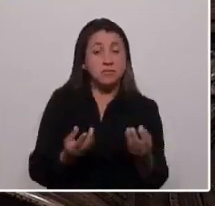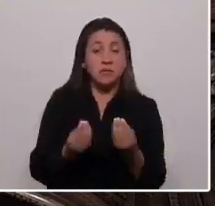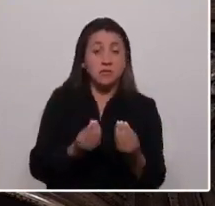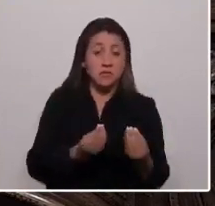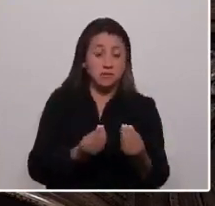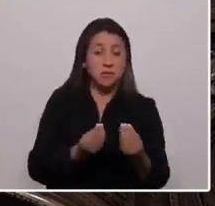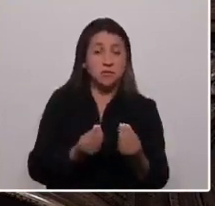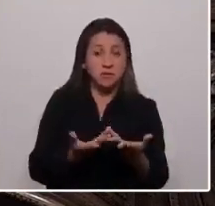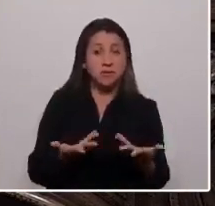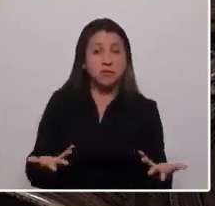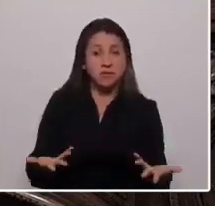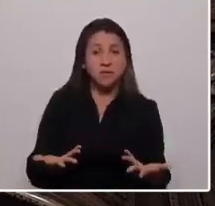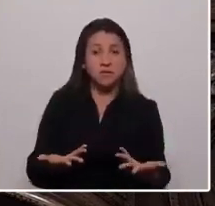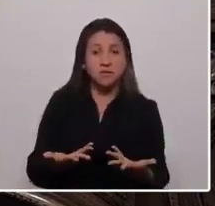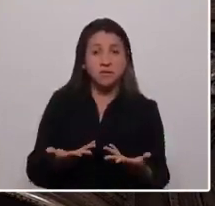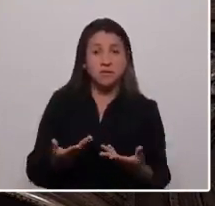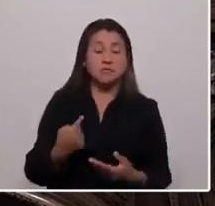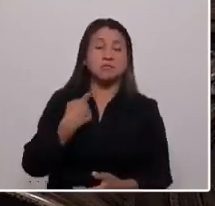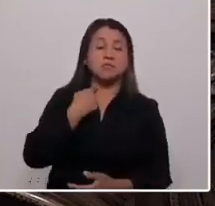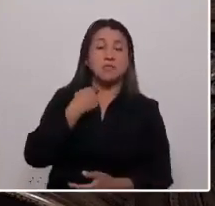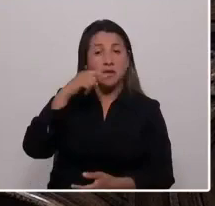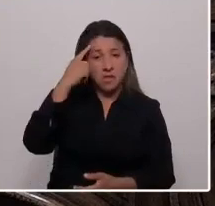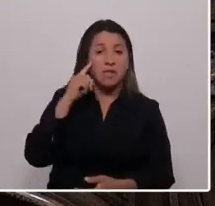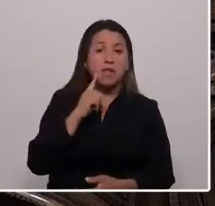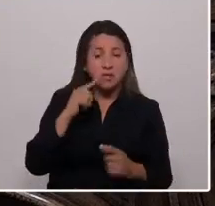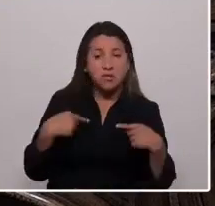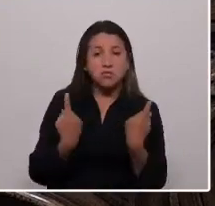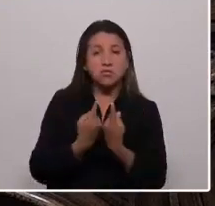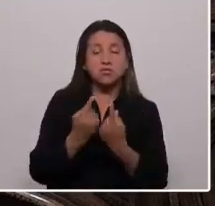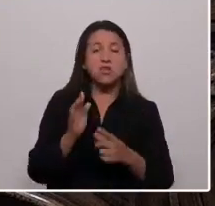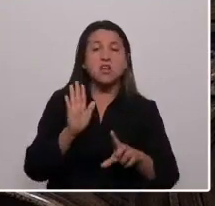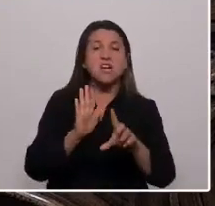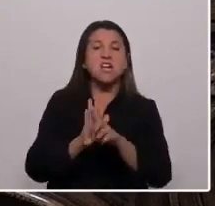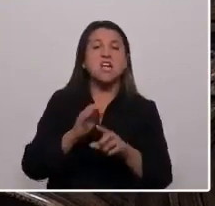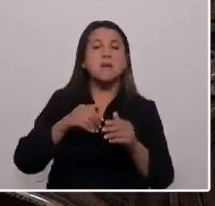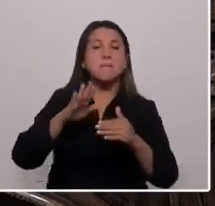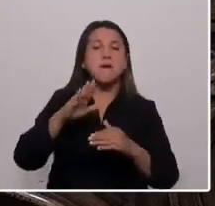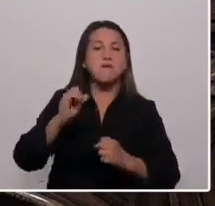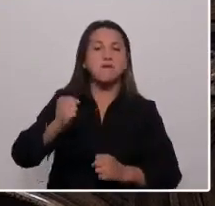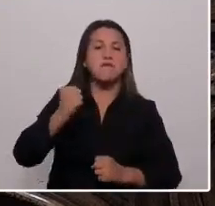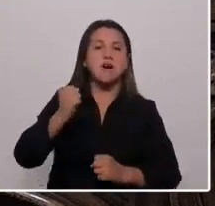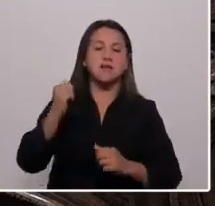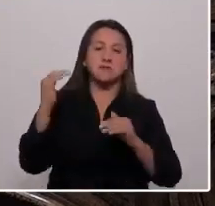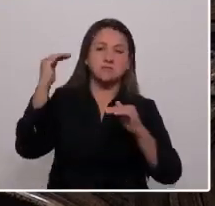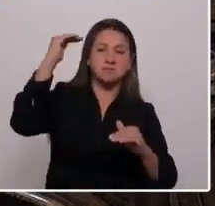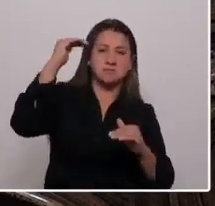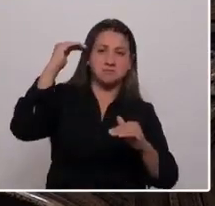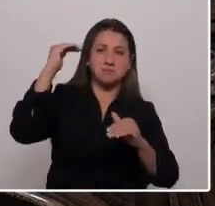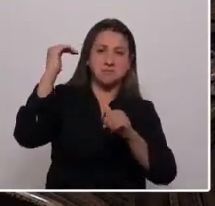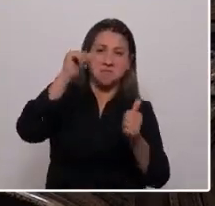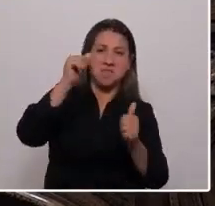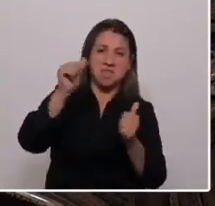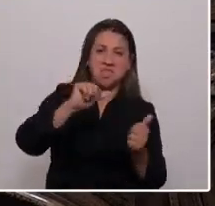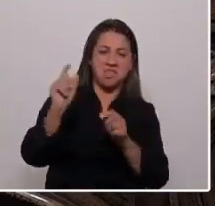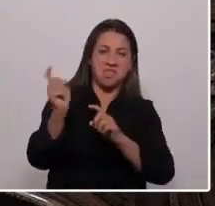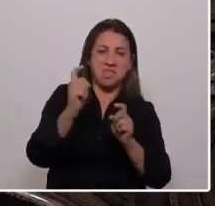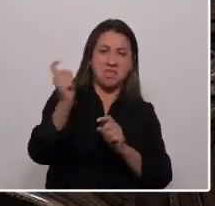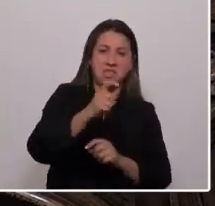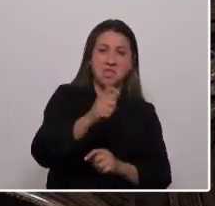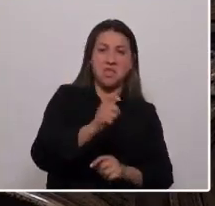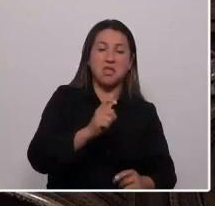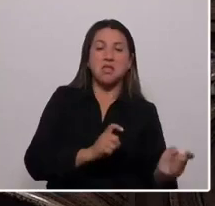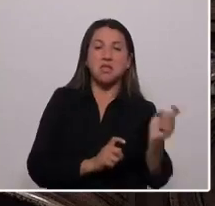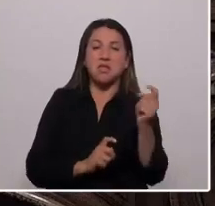hace mucho daño. Esta ley del más fuerte la hemos visto a mayor escala en la violencia que ha sido utilizada por unos pocos